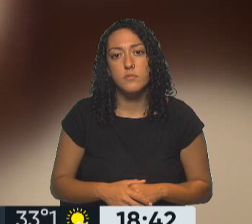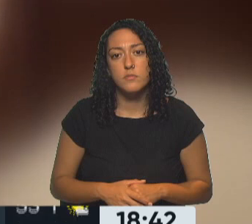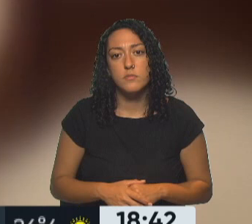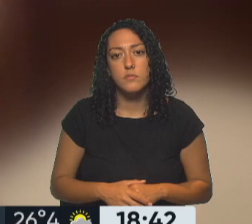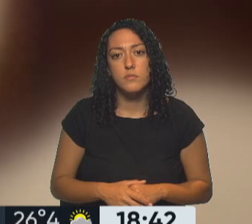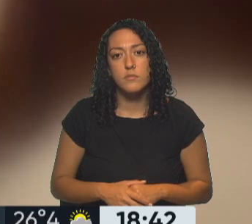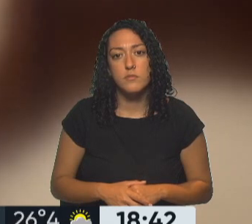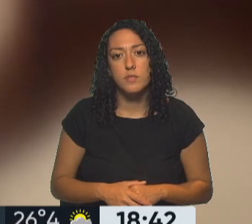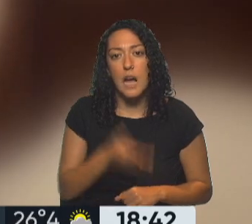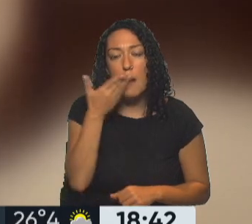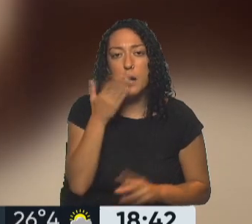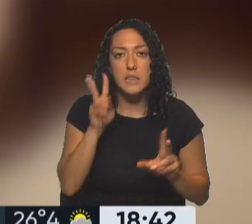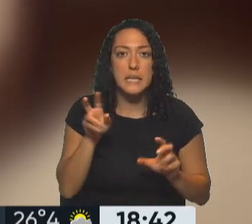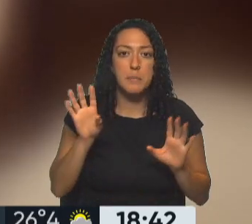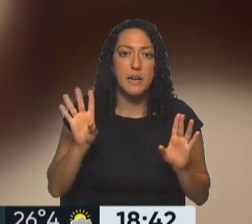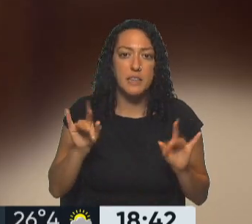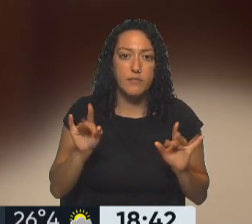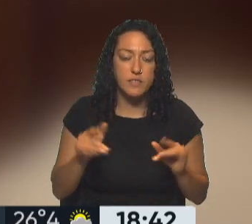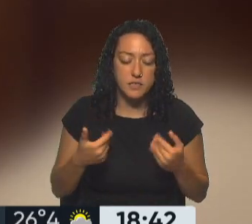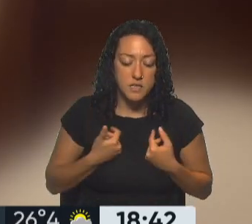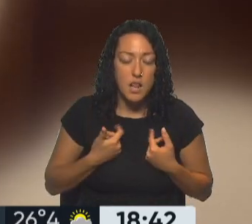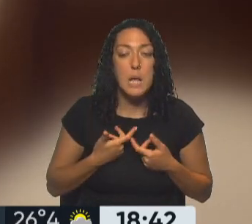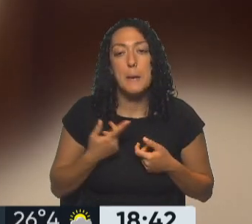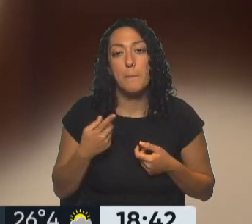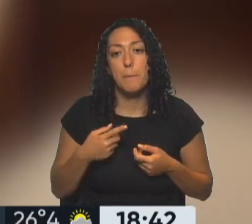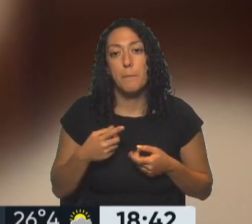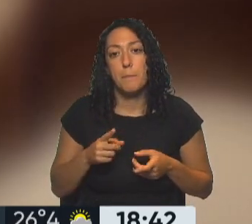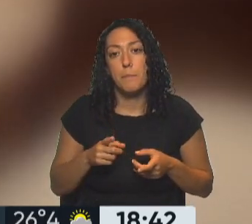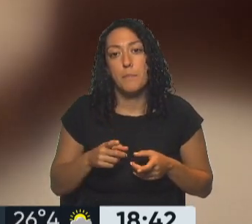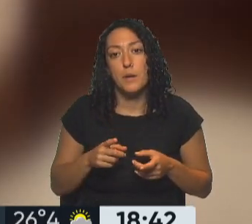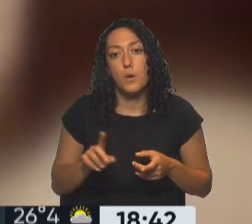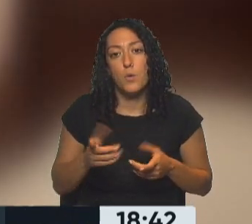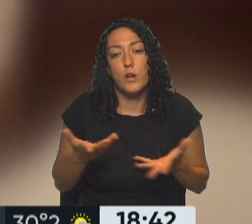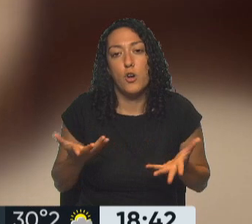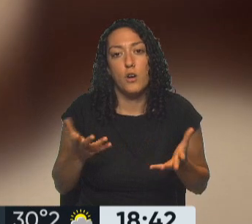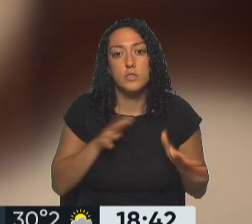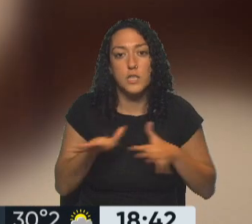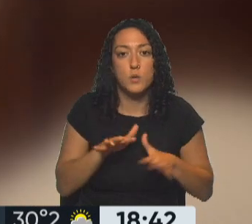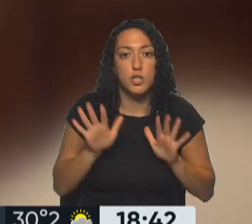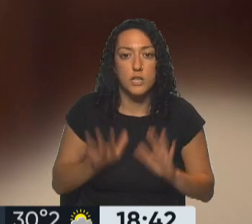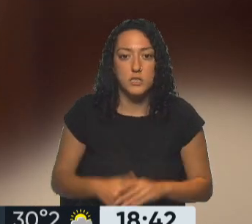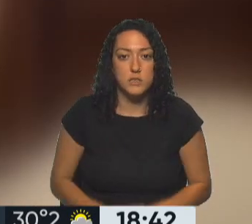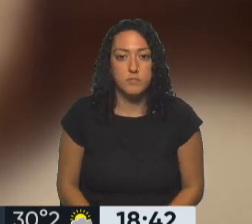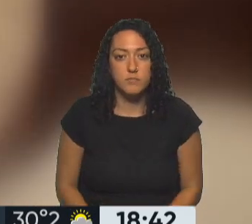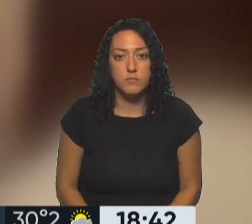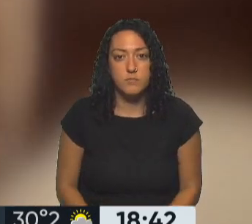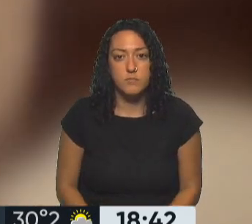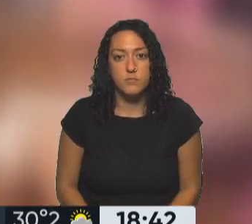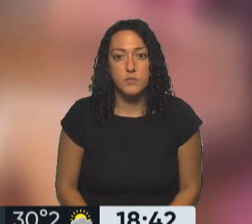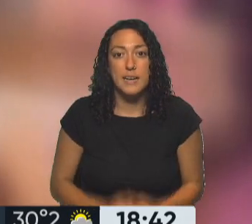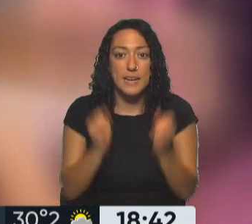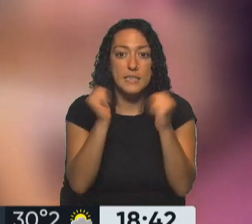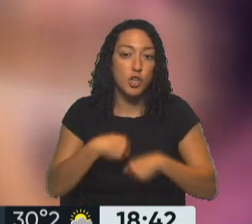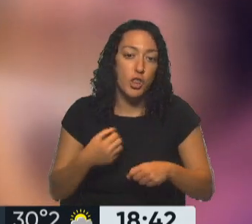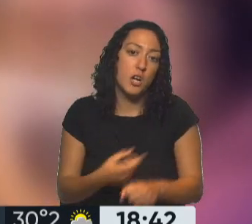por ahí hablar de estas cosas y hacerlo en primera persona pero bueno las cosas sucedieron no se pueden